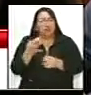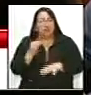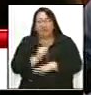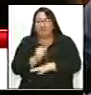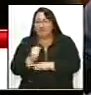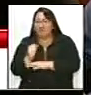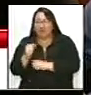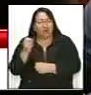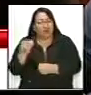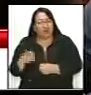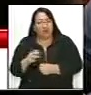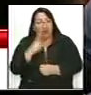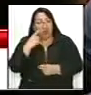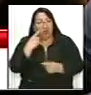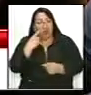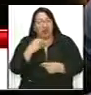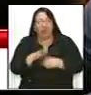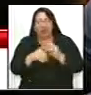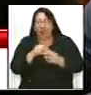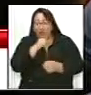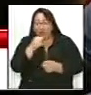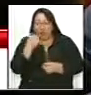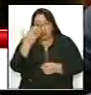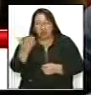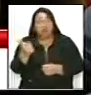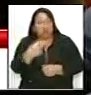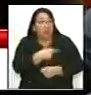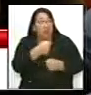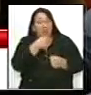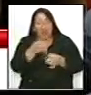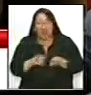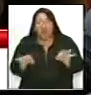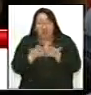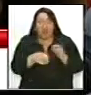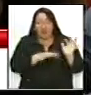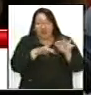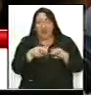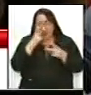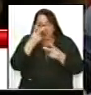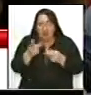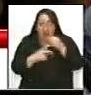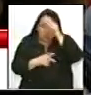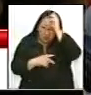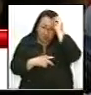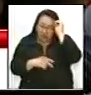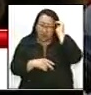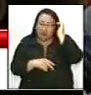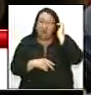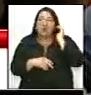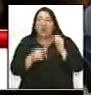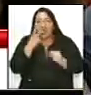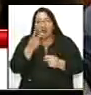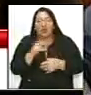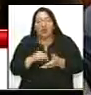tienen conocimiento, la prensa, saludo que esté la prensa, que es muy importante que todos los asuntos del Congreso de la República sean estrictamente